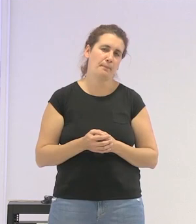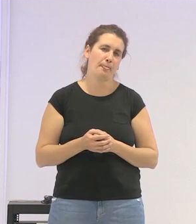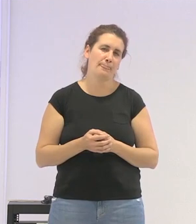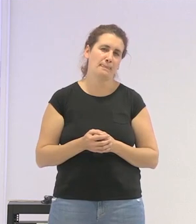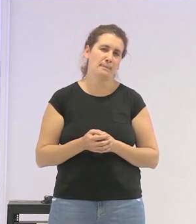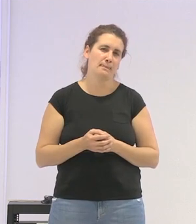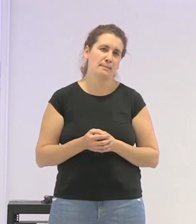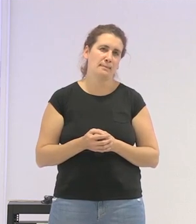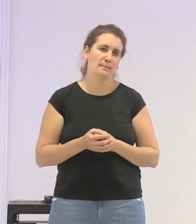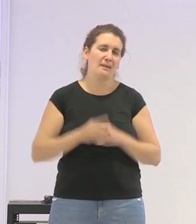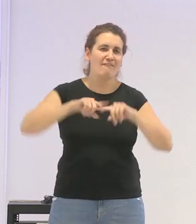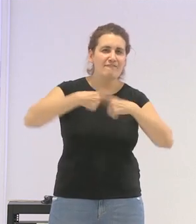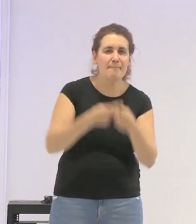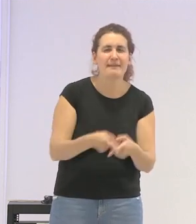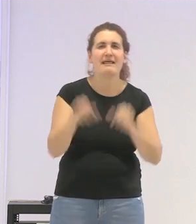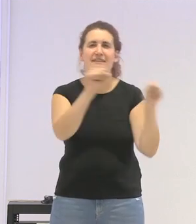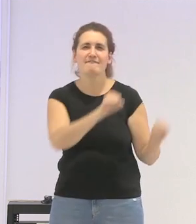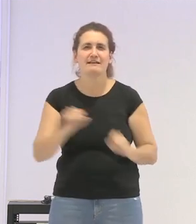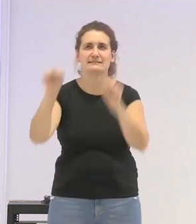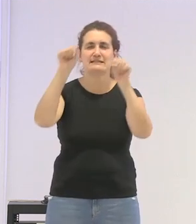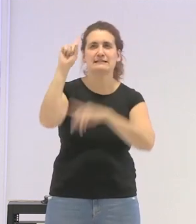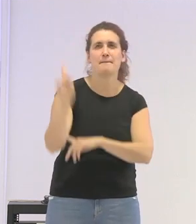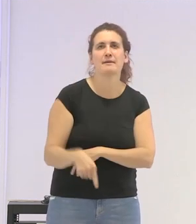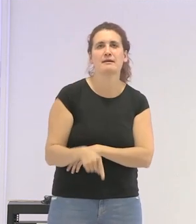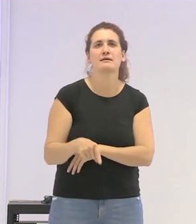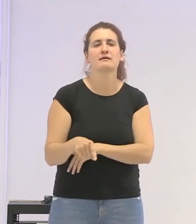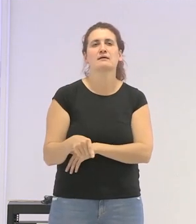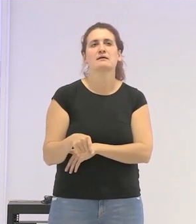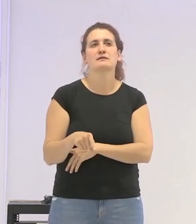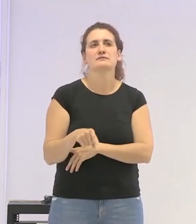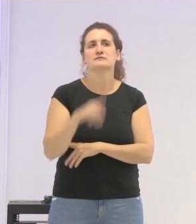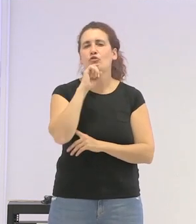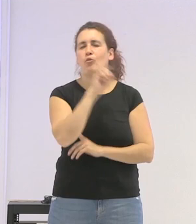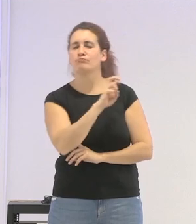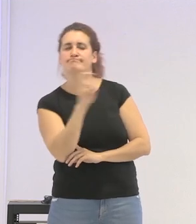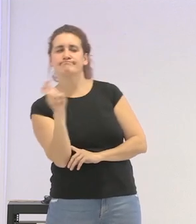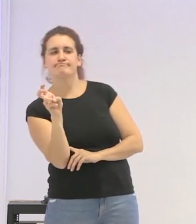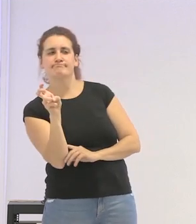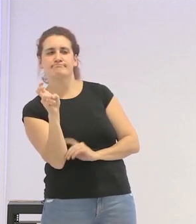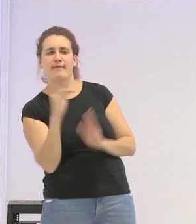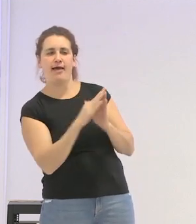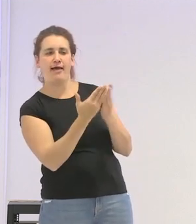la defensa de la familia también es la otra cara de una agenda